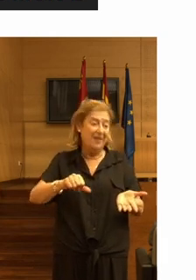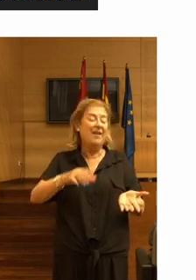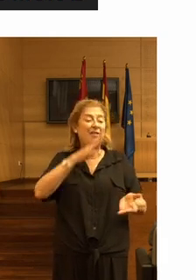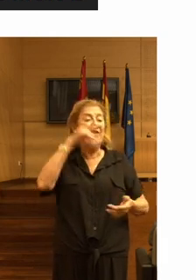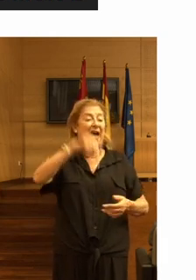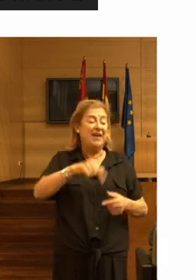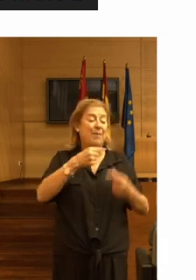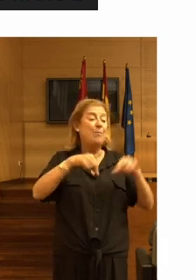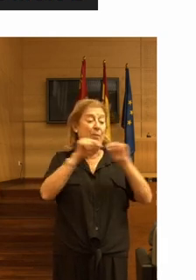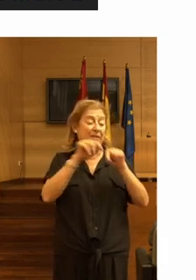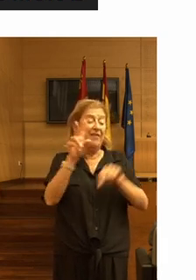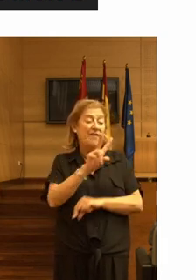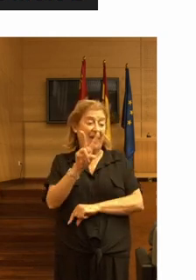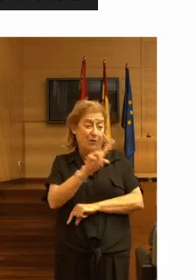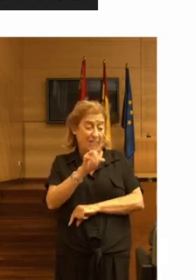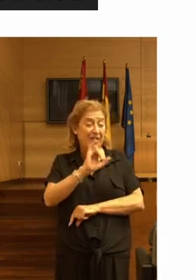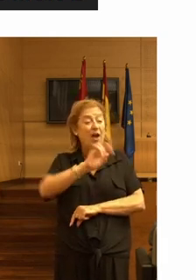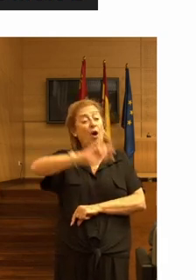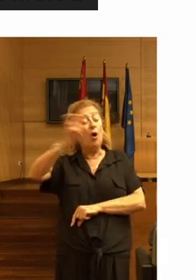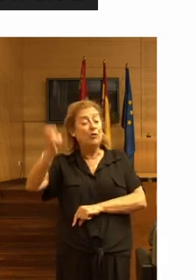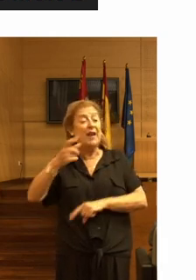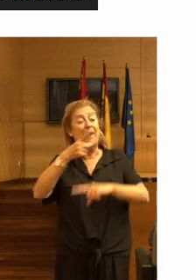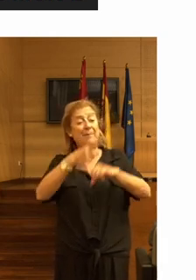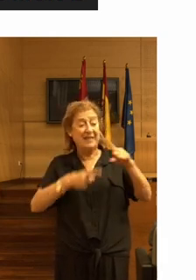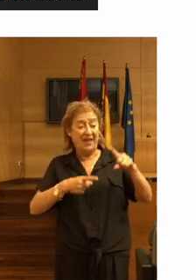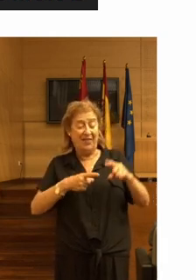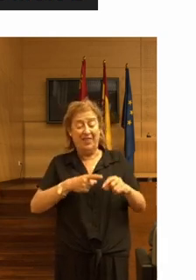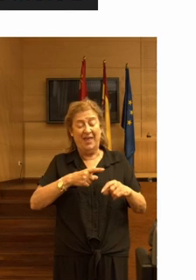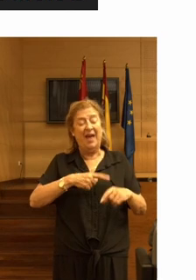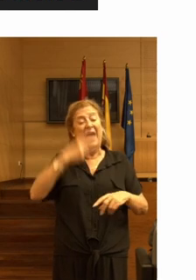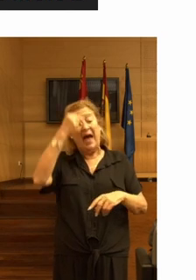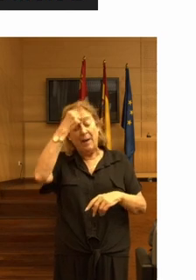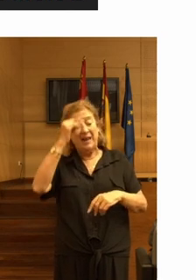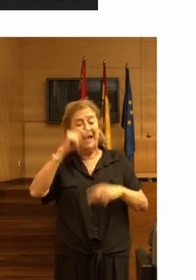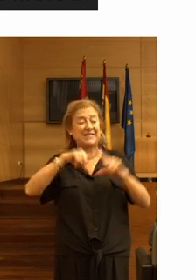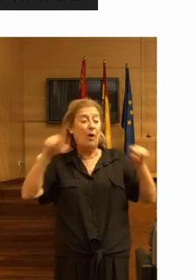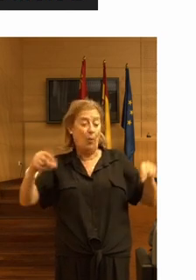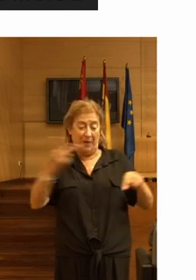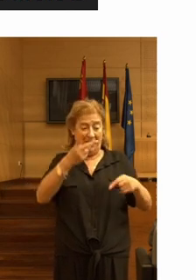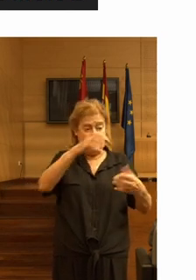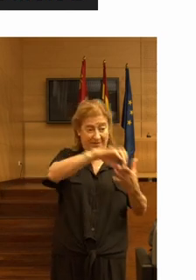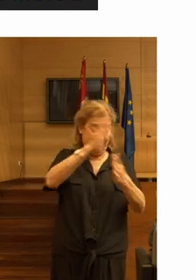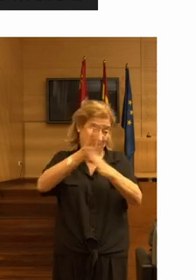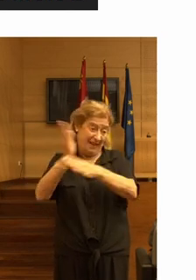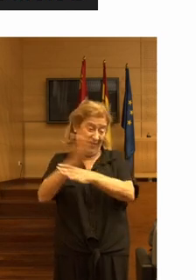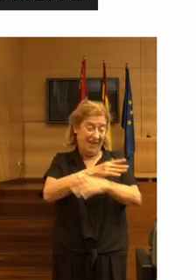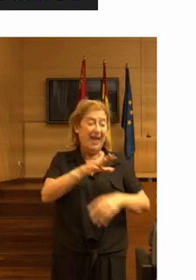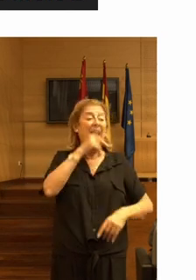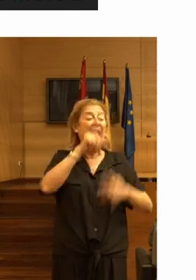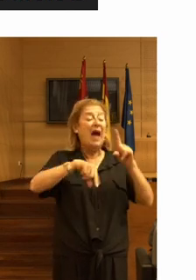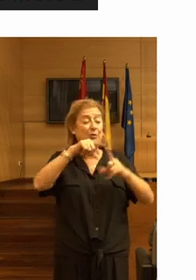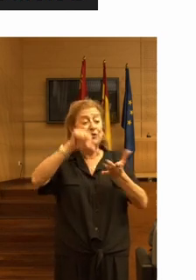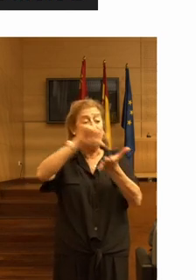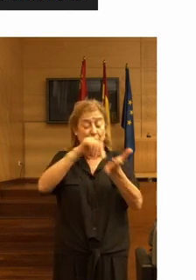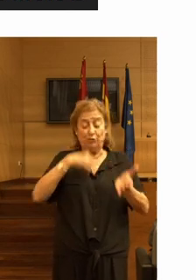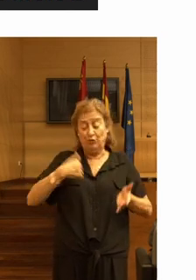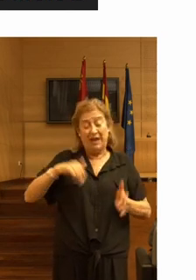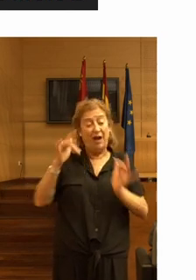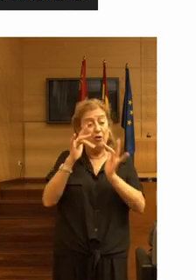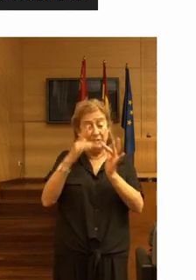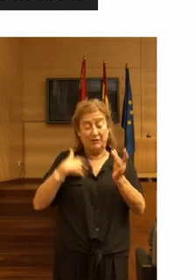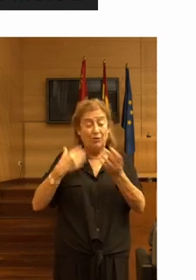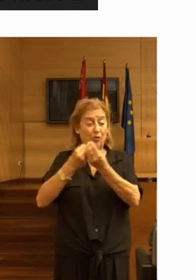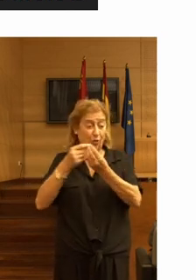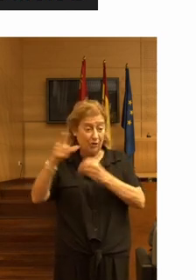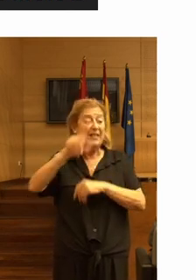territorio provincial de Valladolid, y la otra mitad prácticamente la repartían entre Ávila y Segovia. Hay varios centros que, porque nosotros ya teníamos relación con ellos, participaron